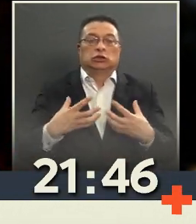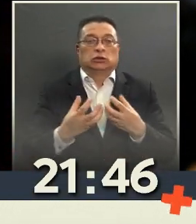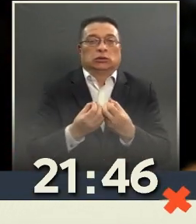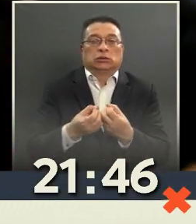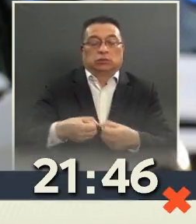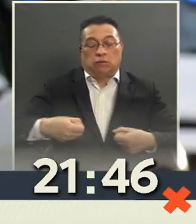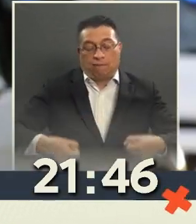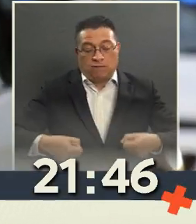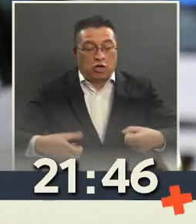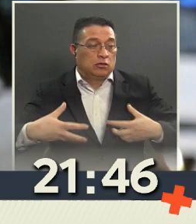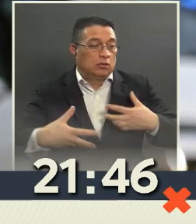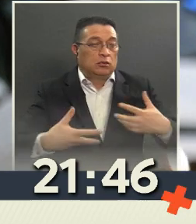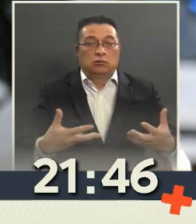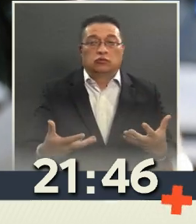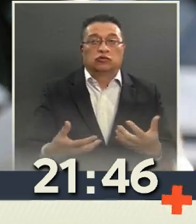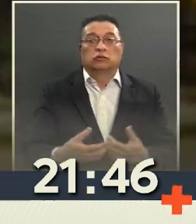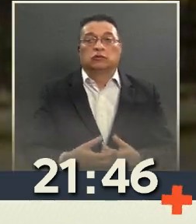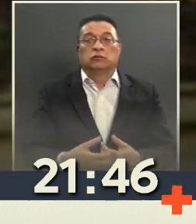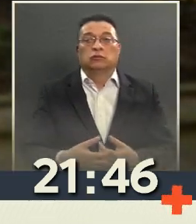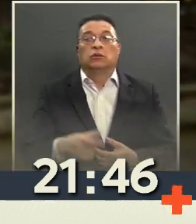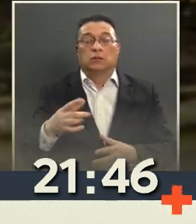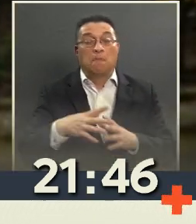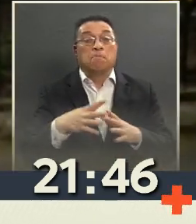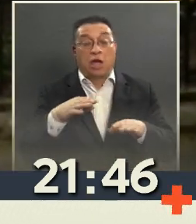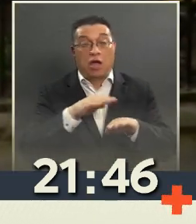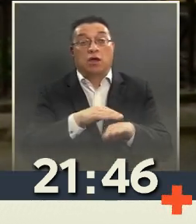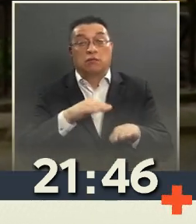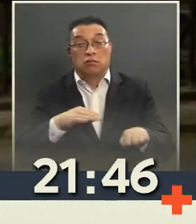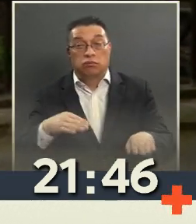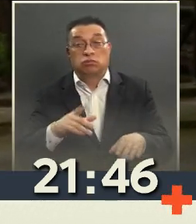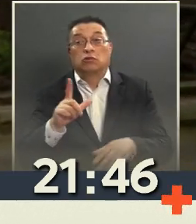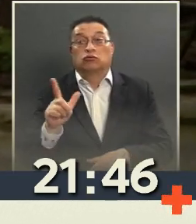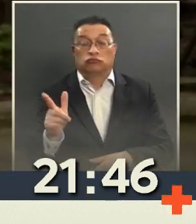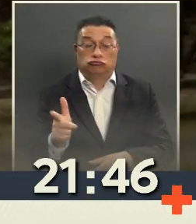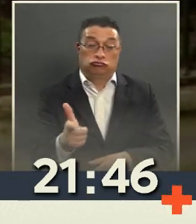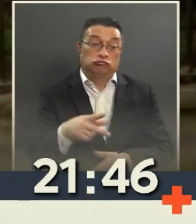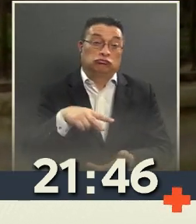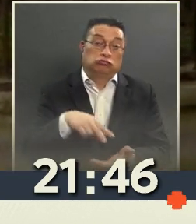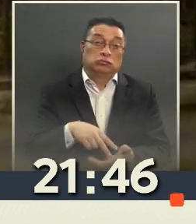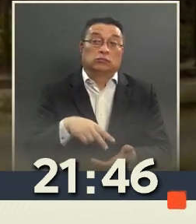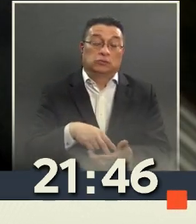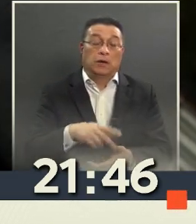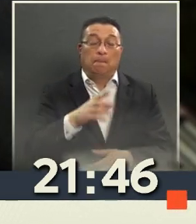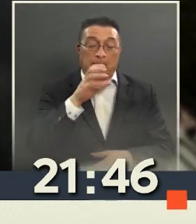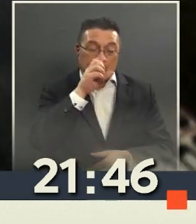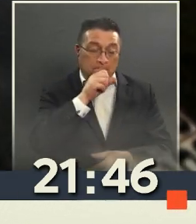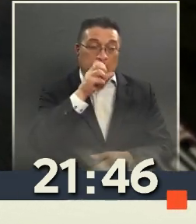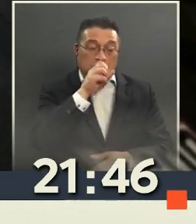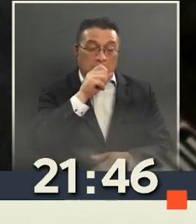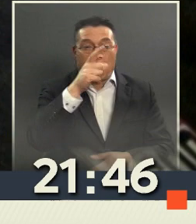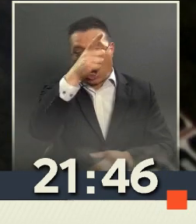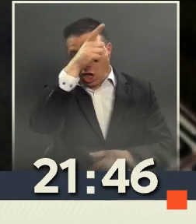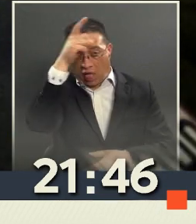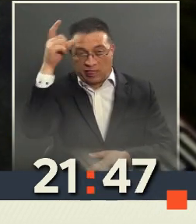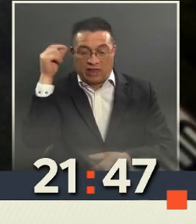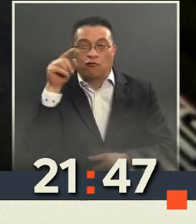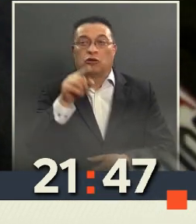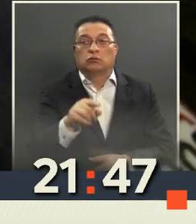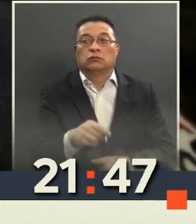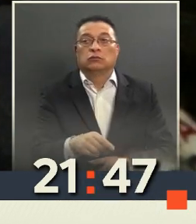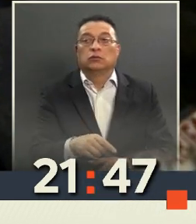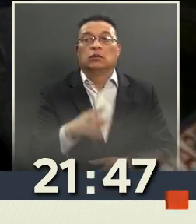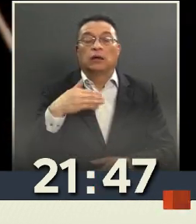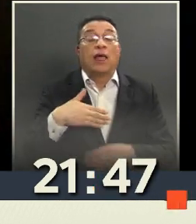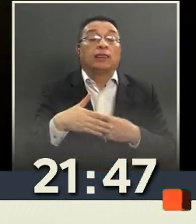bolsa, voy cargada. Y aunque suele haber más tacos o la espera es más larga, aquí prefieren ir por los colectivos. Porque si es tarde en la noche,